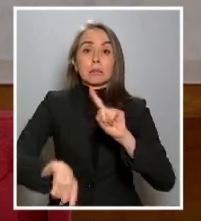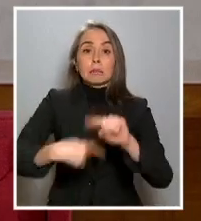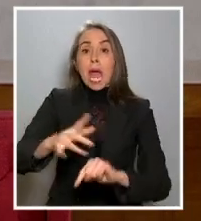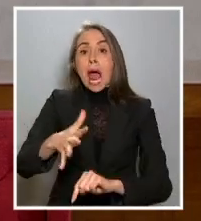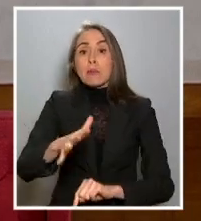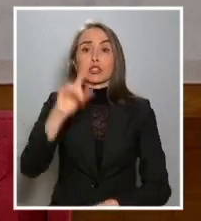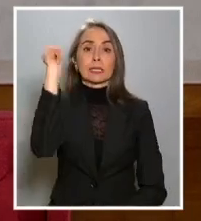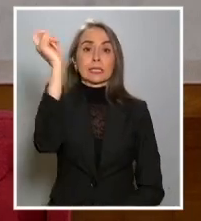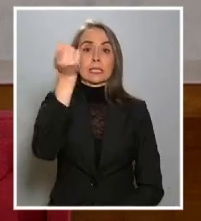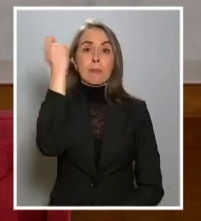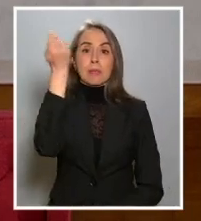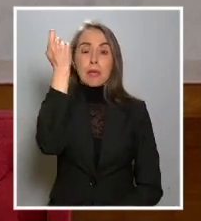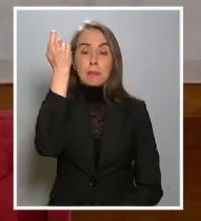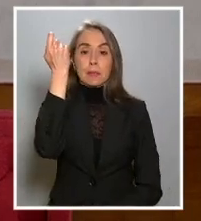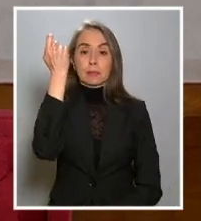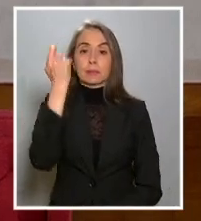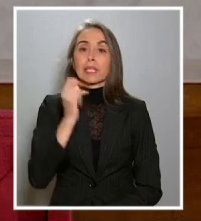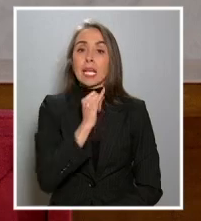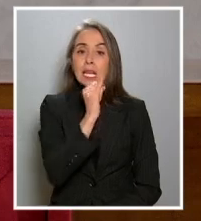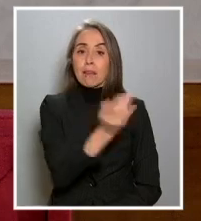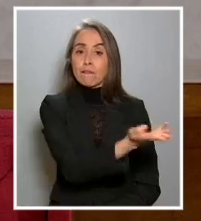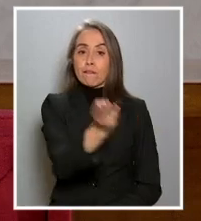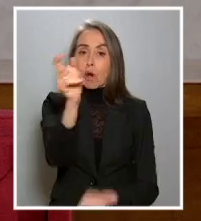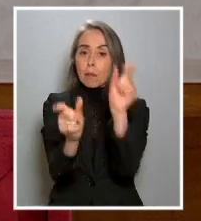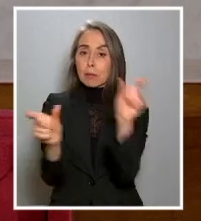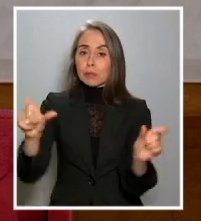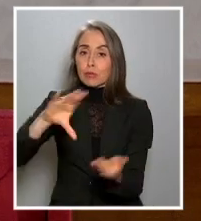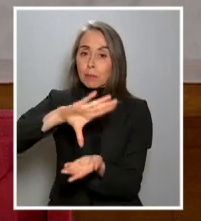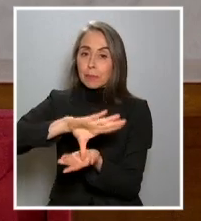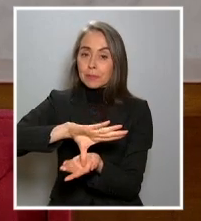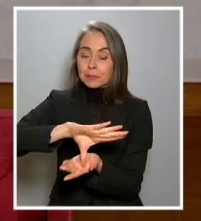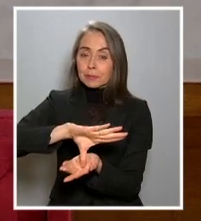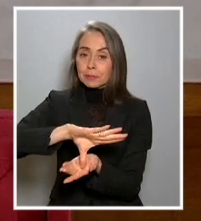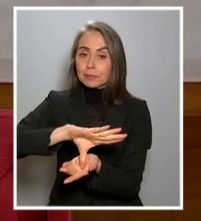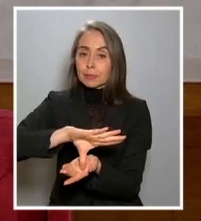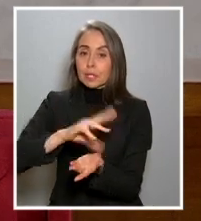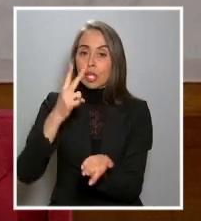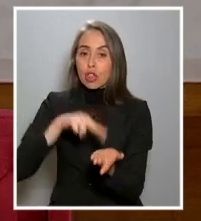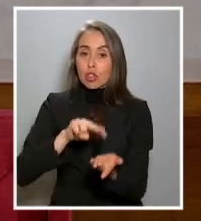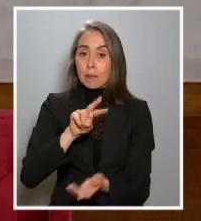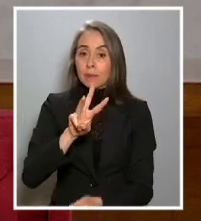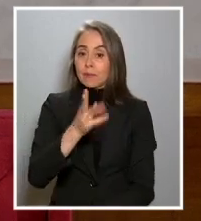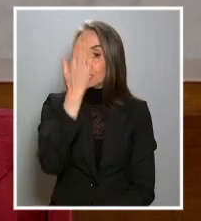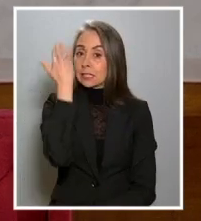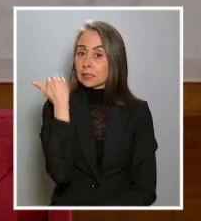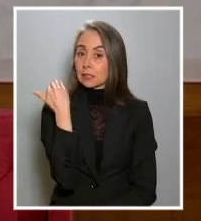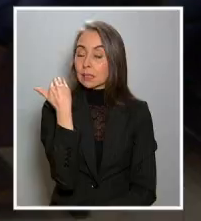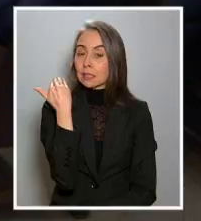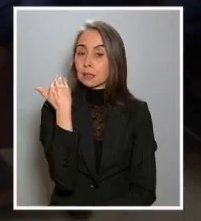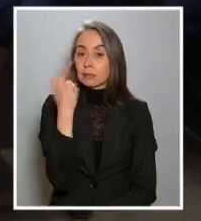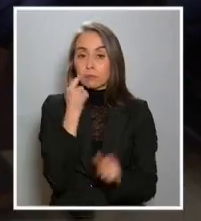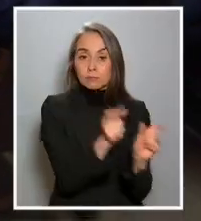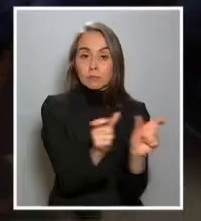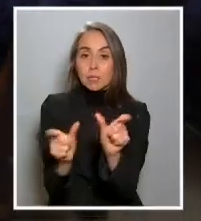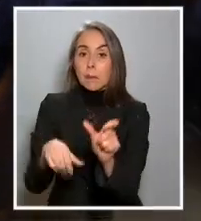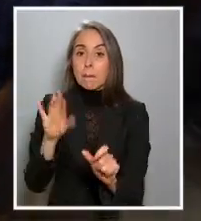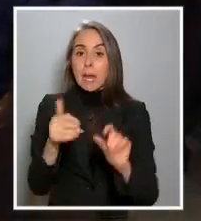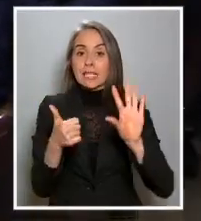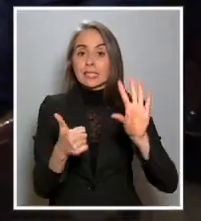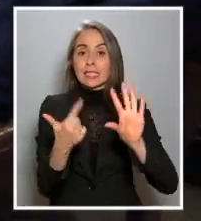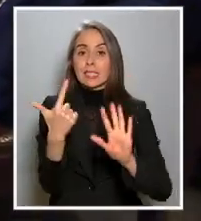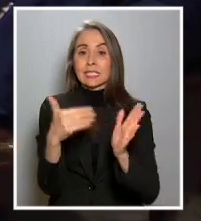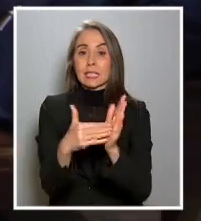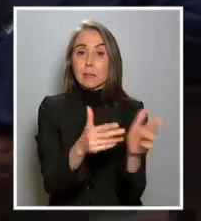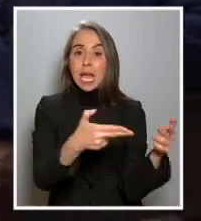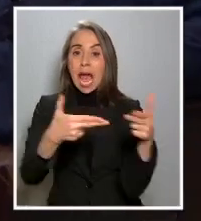septiembre. Informo al país que en 2023 fiscalizamos más de